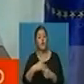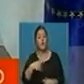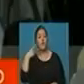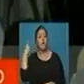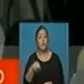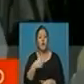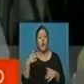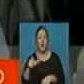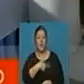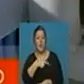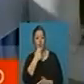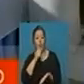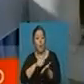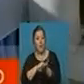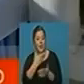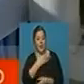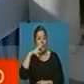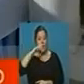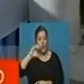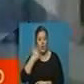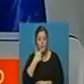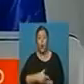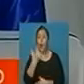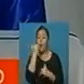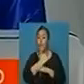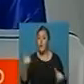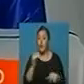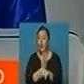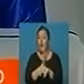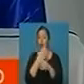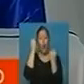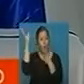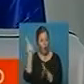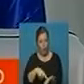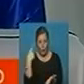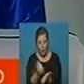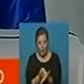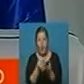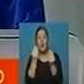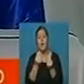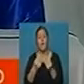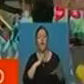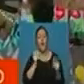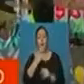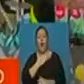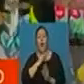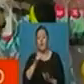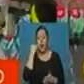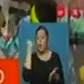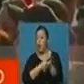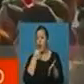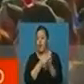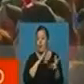del sindicato de prensa filipino. Pero un dato que no puede soslayarse es que pese a su personalidad y sus violentas